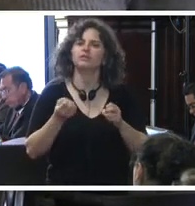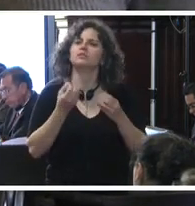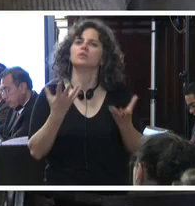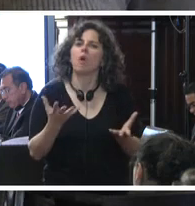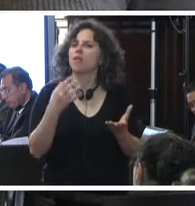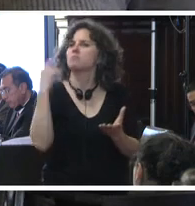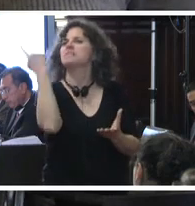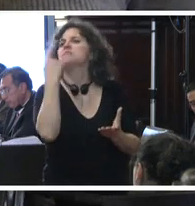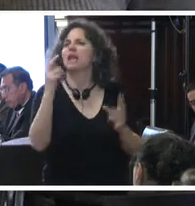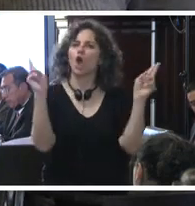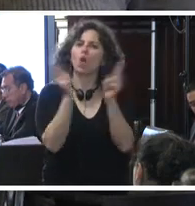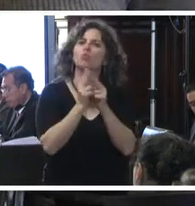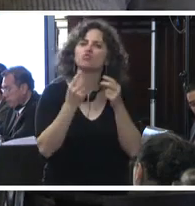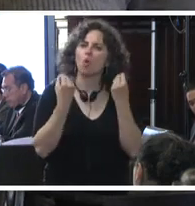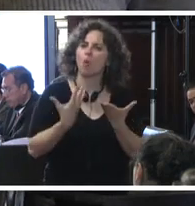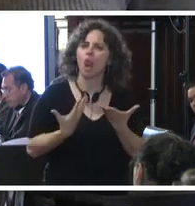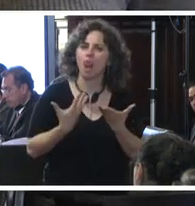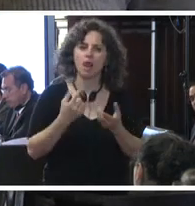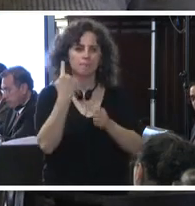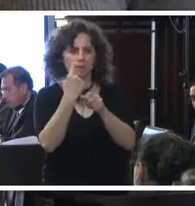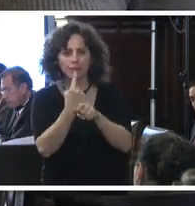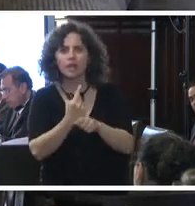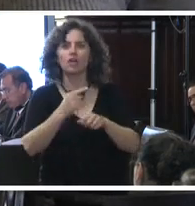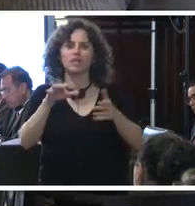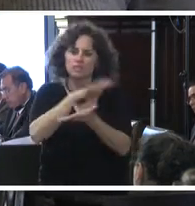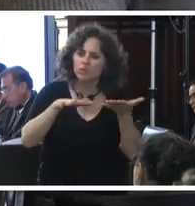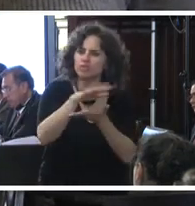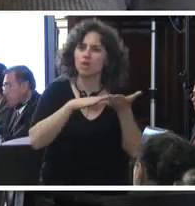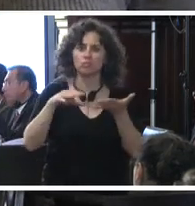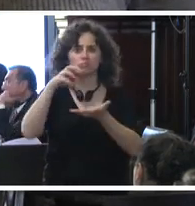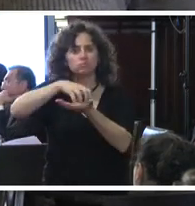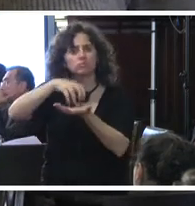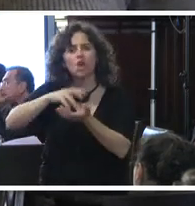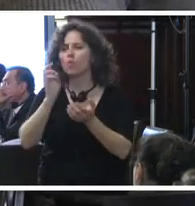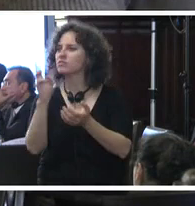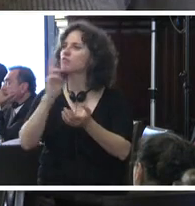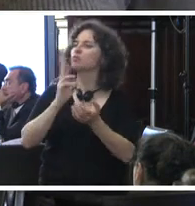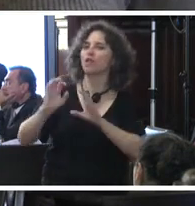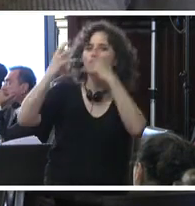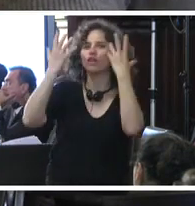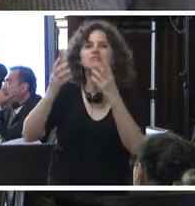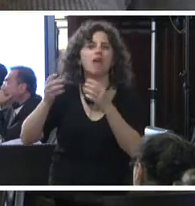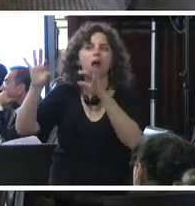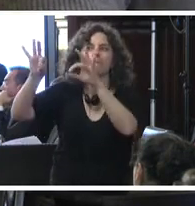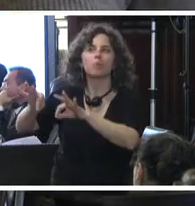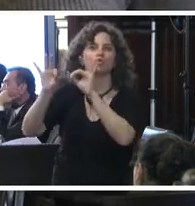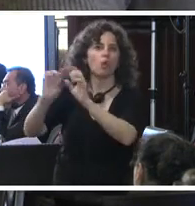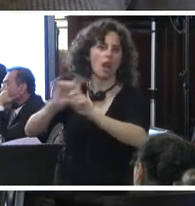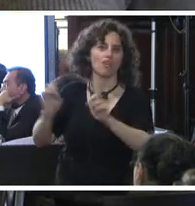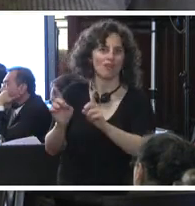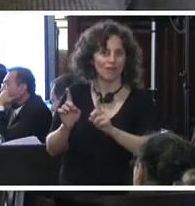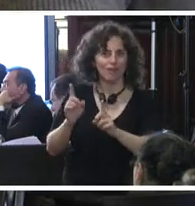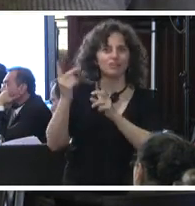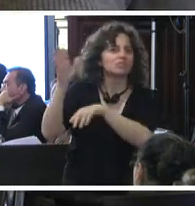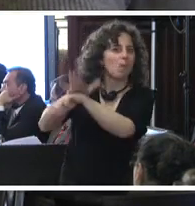nuestras principales conclusiones? Primero, la situación vivida en Coahuila no es el resultado de una violencia esporádica, ni se puede